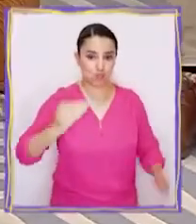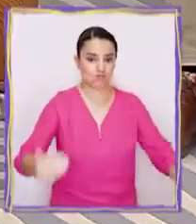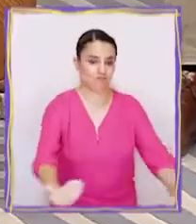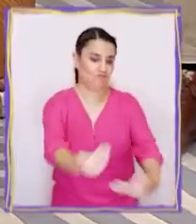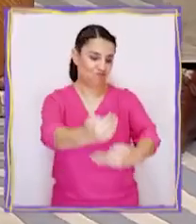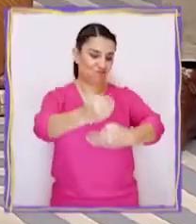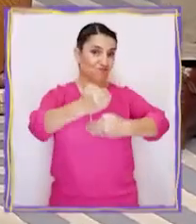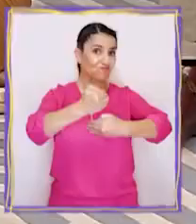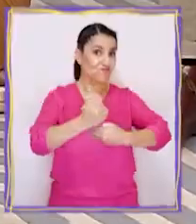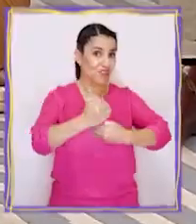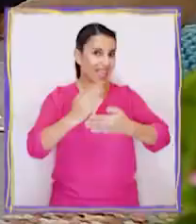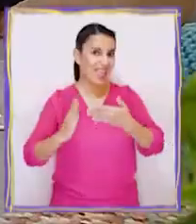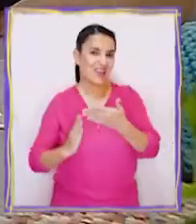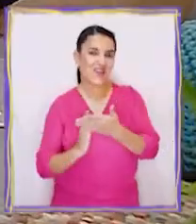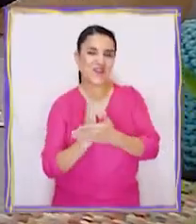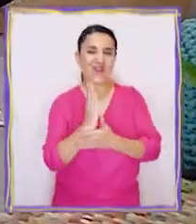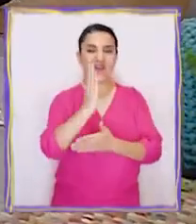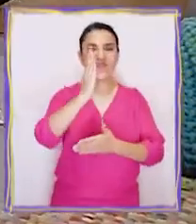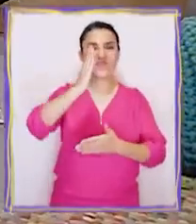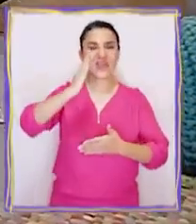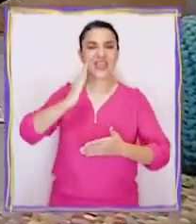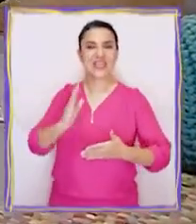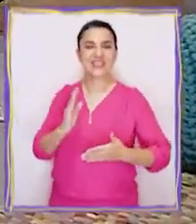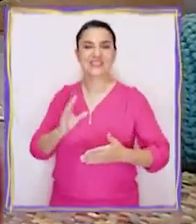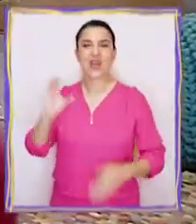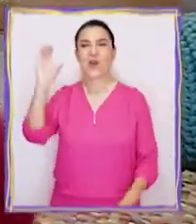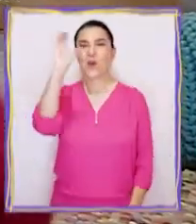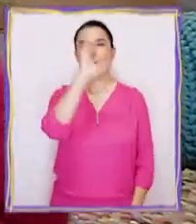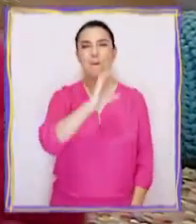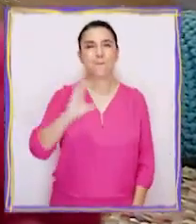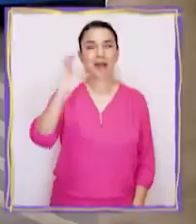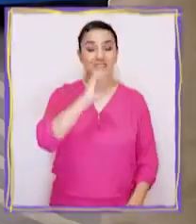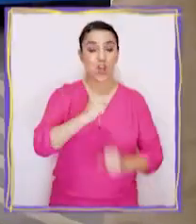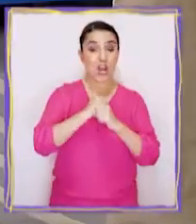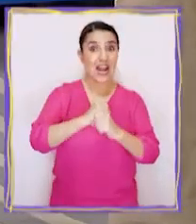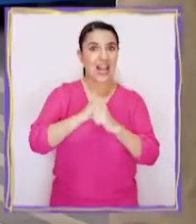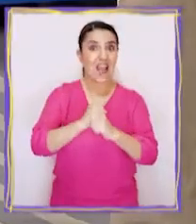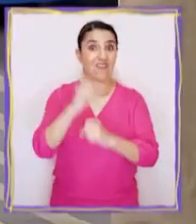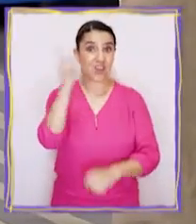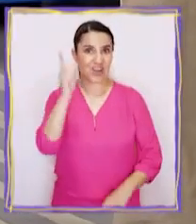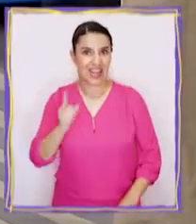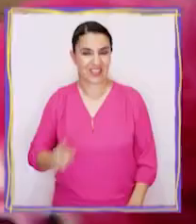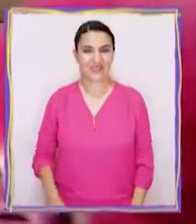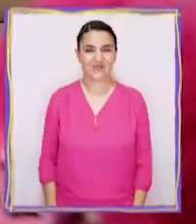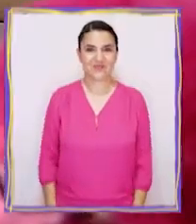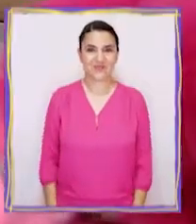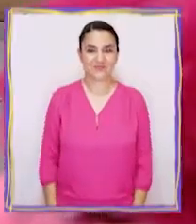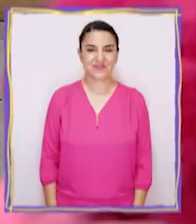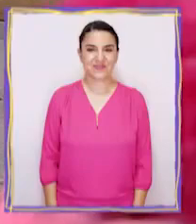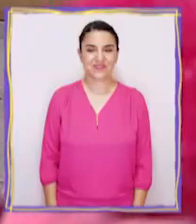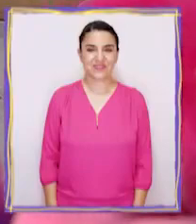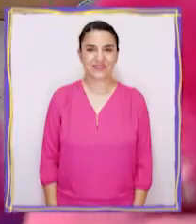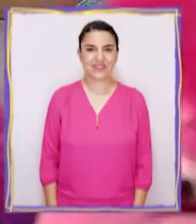niñas en su regazo para comenzar y dar un súper paseo con el caballo rayo.